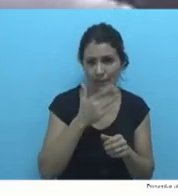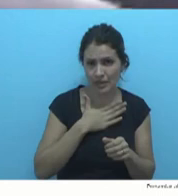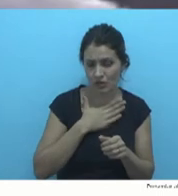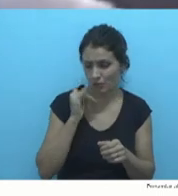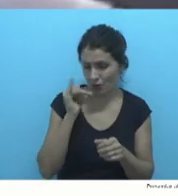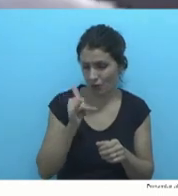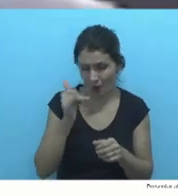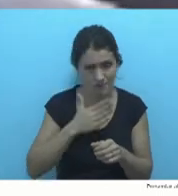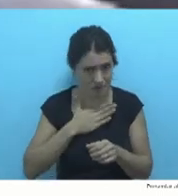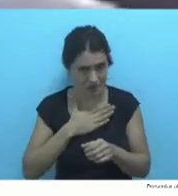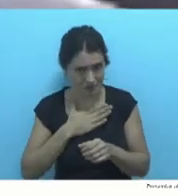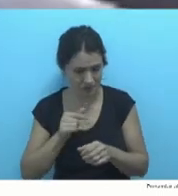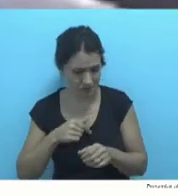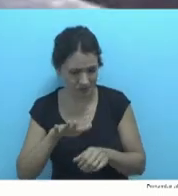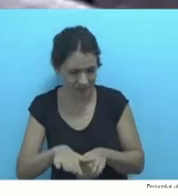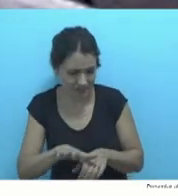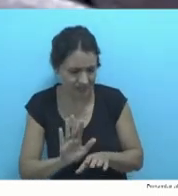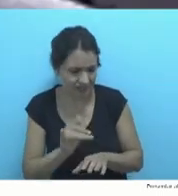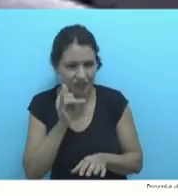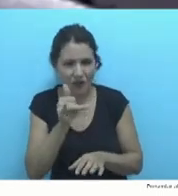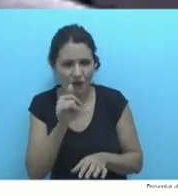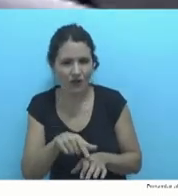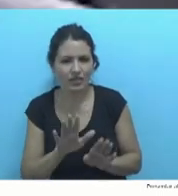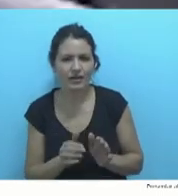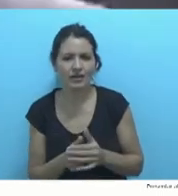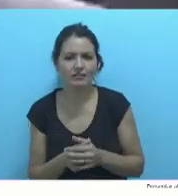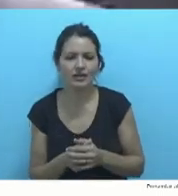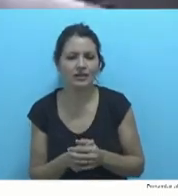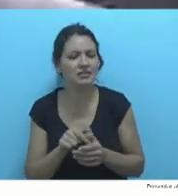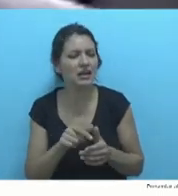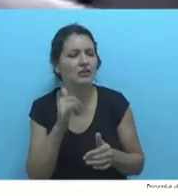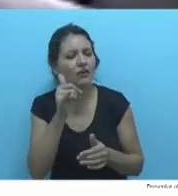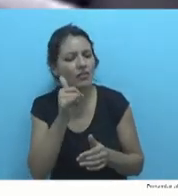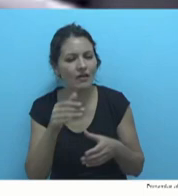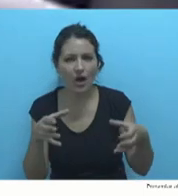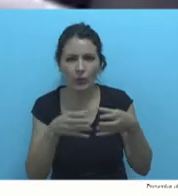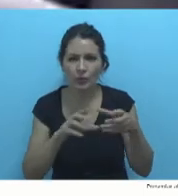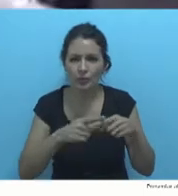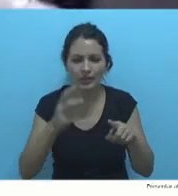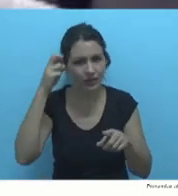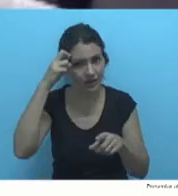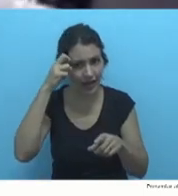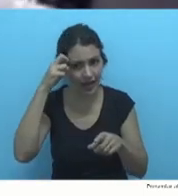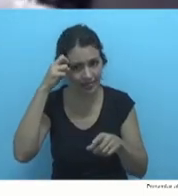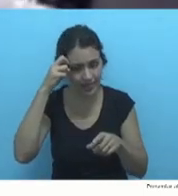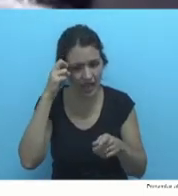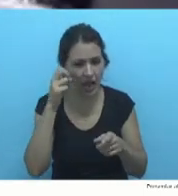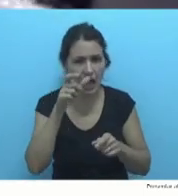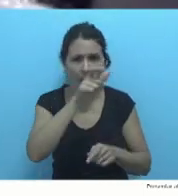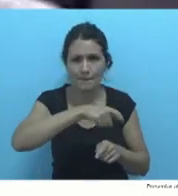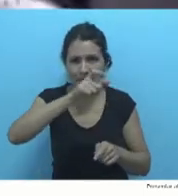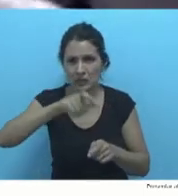la UCRI, le decía él, que la Unión Cívica Radical Intransigente, tenía dirigentes de